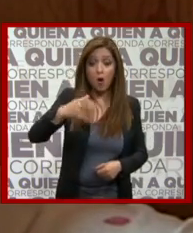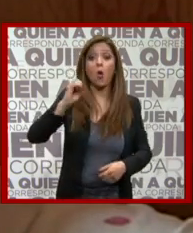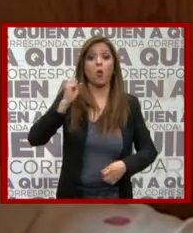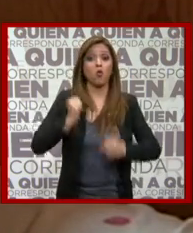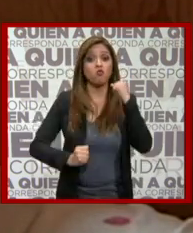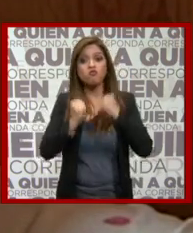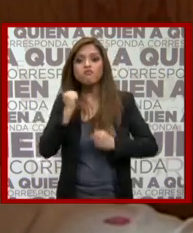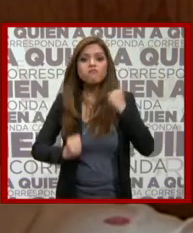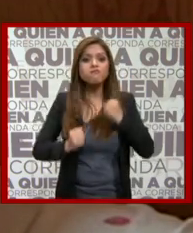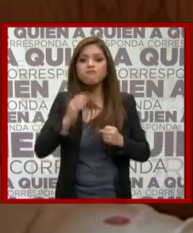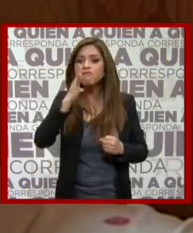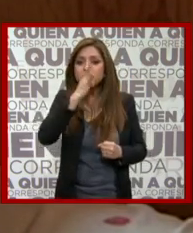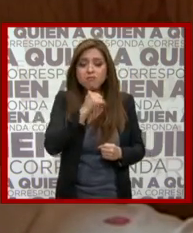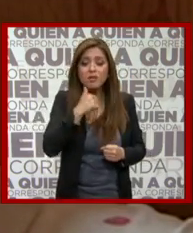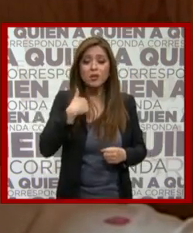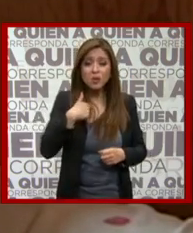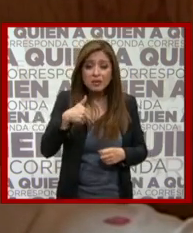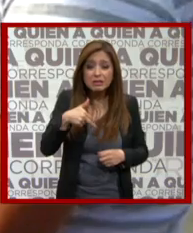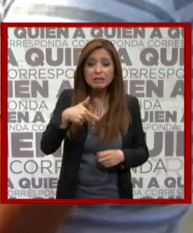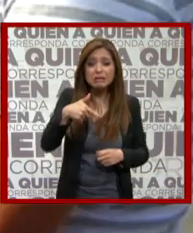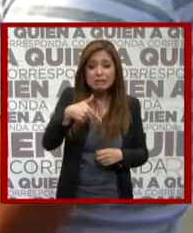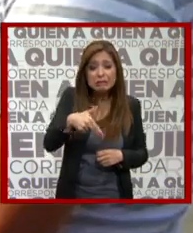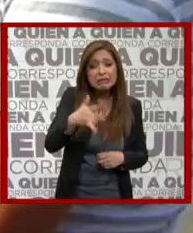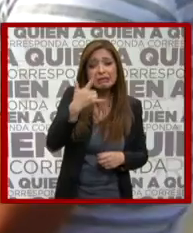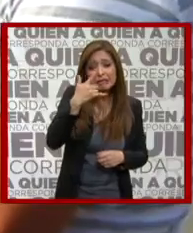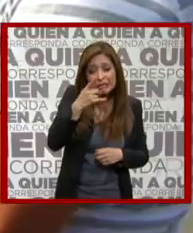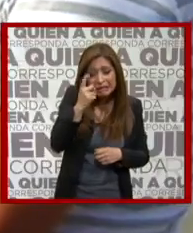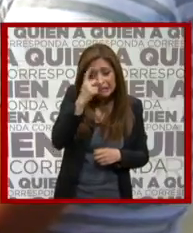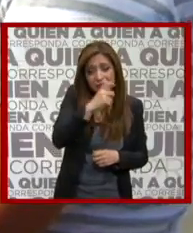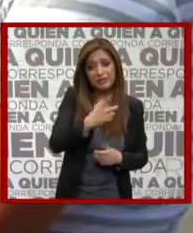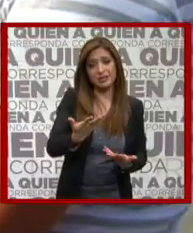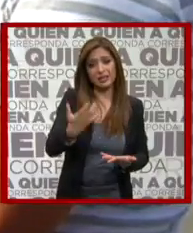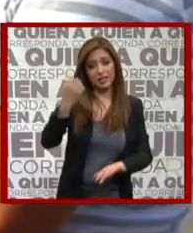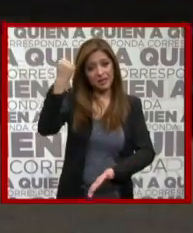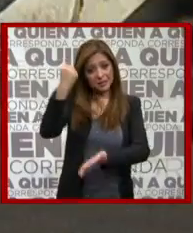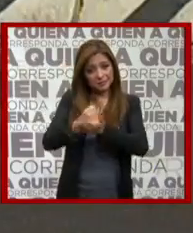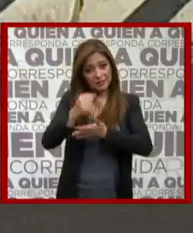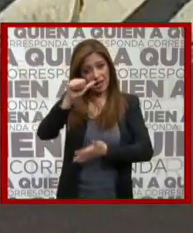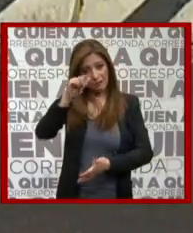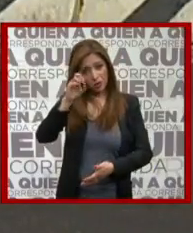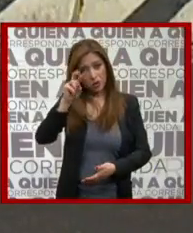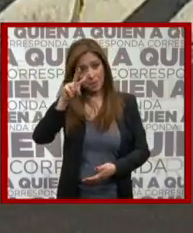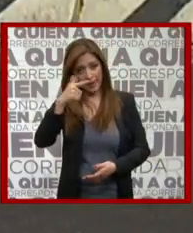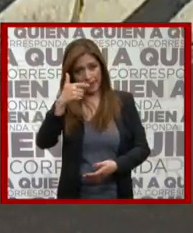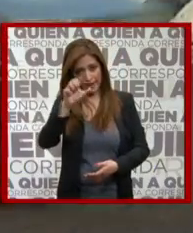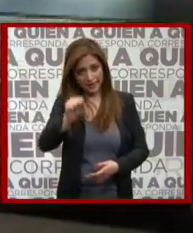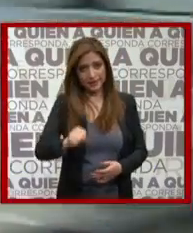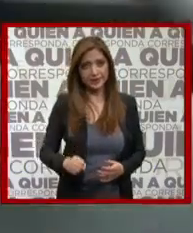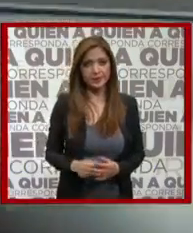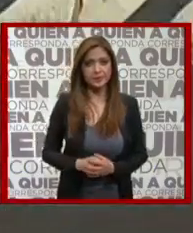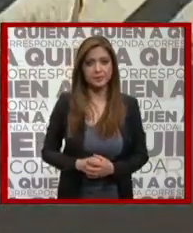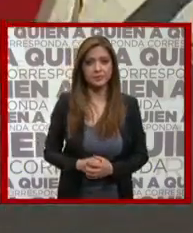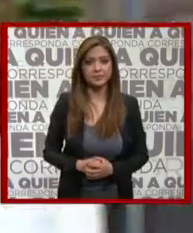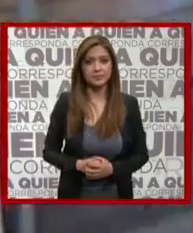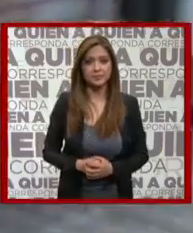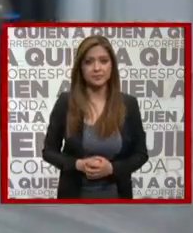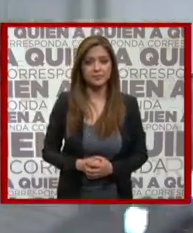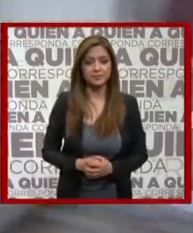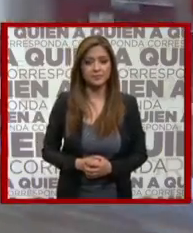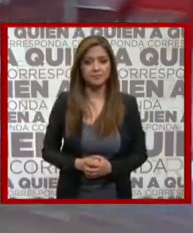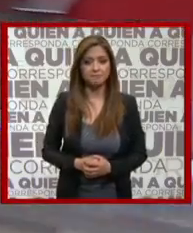correr, con trabajito sí puedo caminar. Para quien corresponda, reportó Alfonso Vargas Torres.